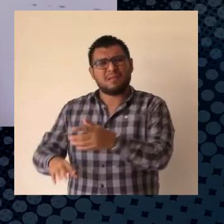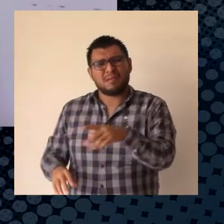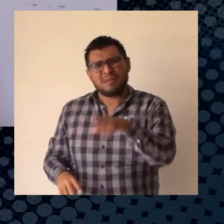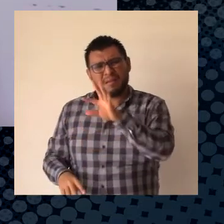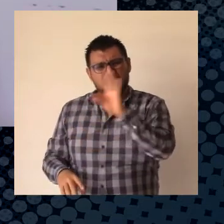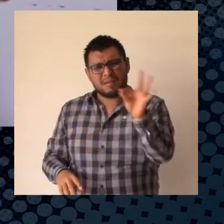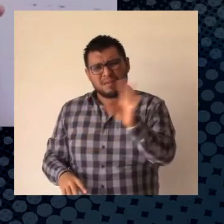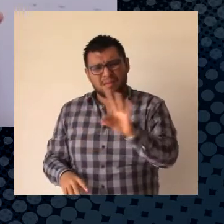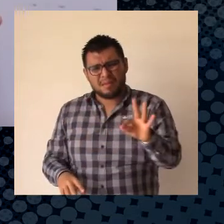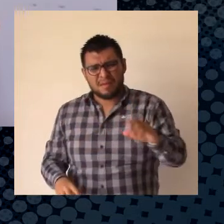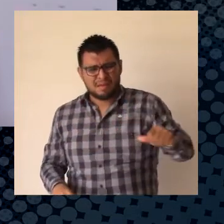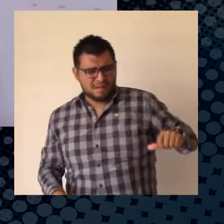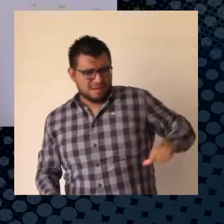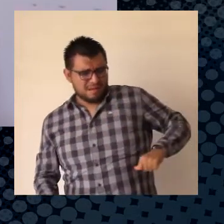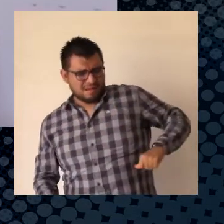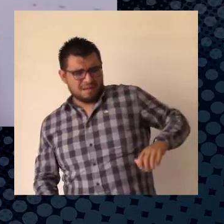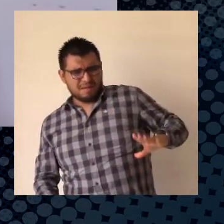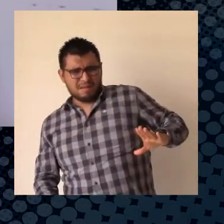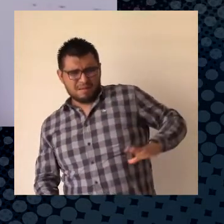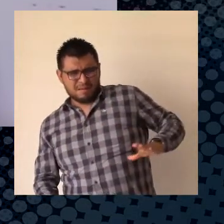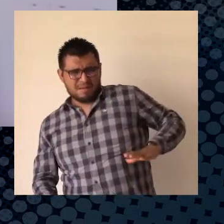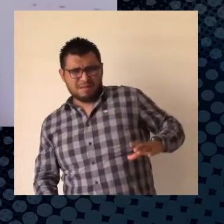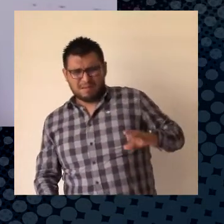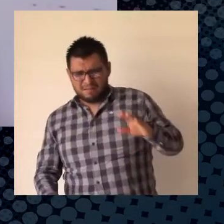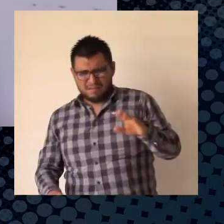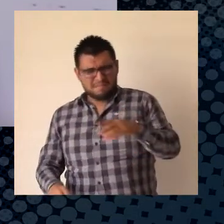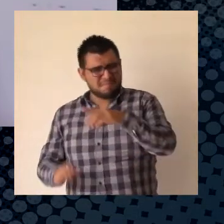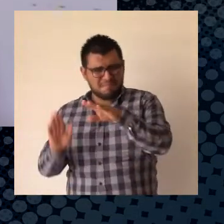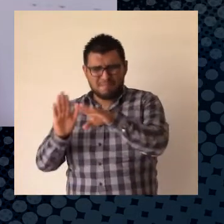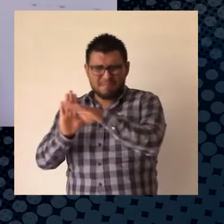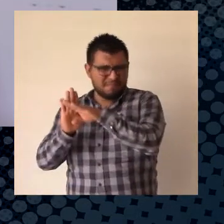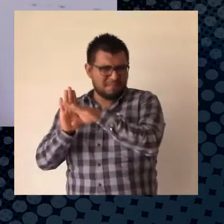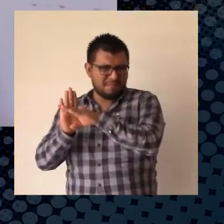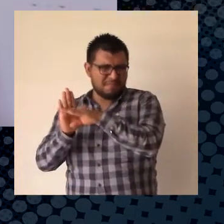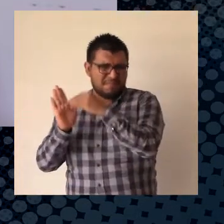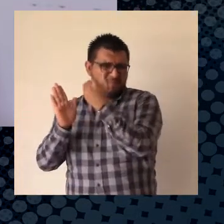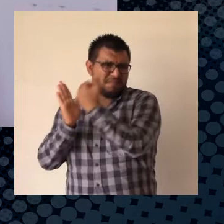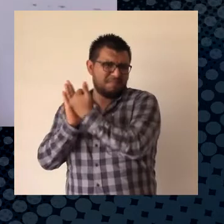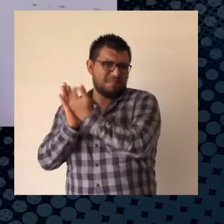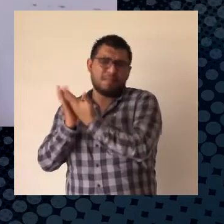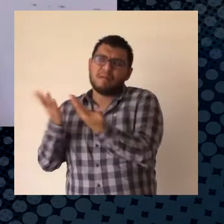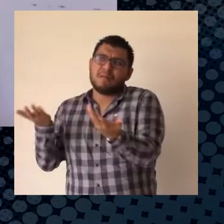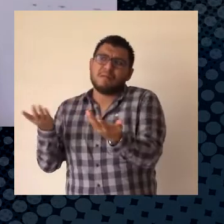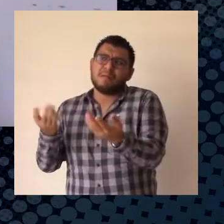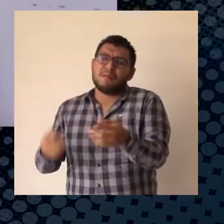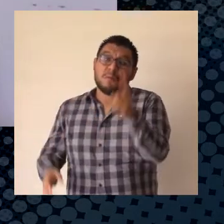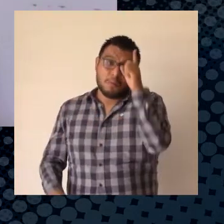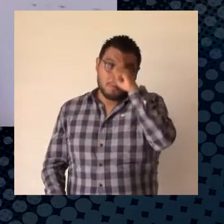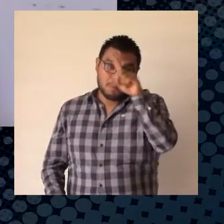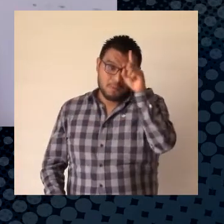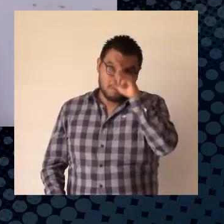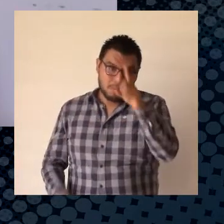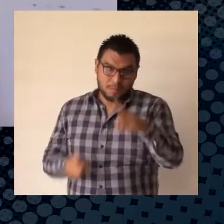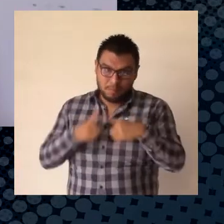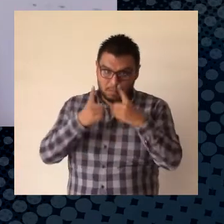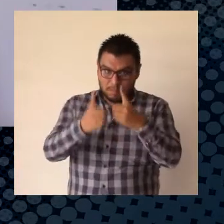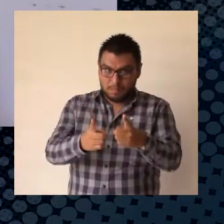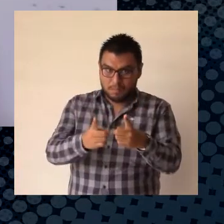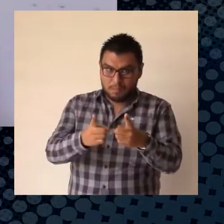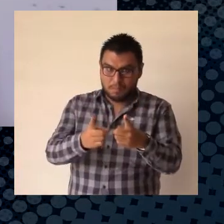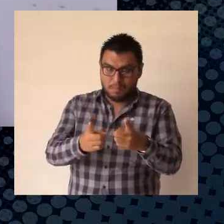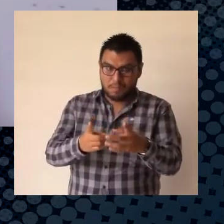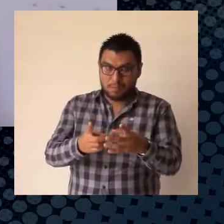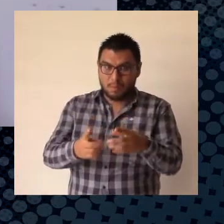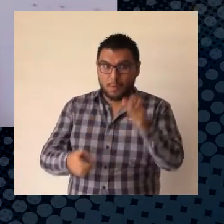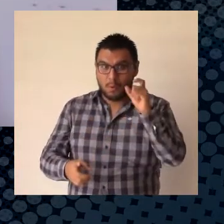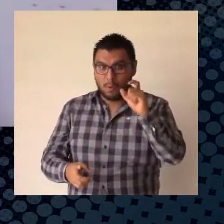actitud es negativa 100%. Alguien me dio un consejo una vez y ahora se los doy a ustedes.